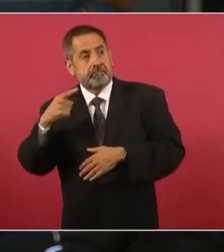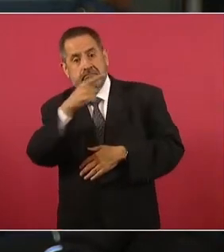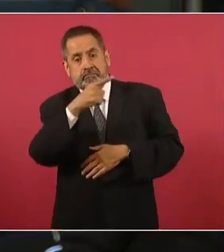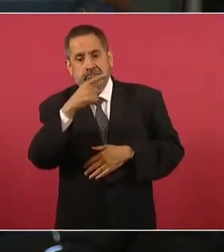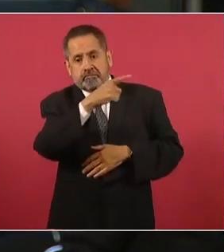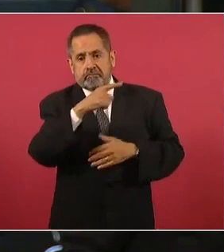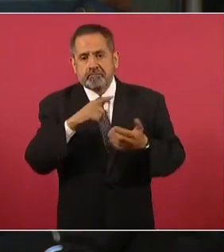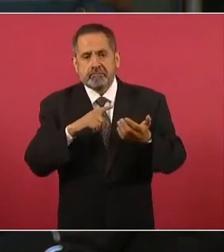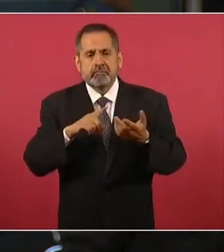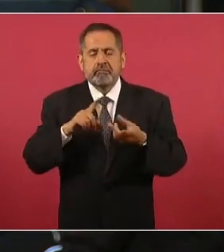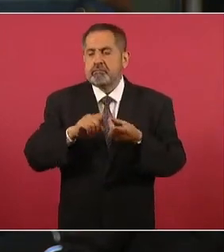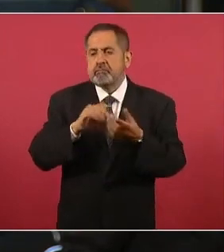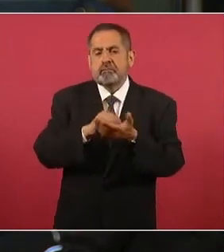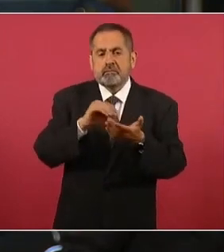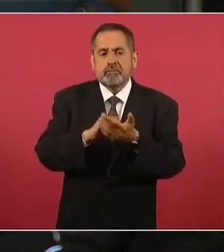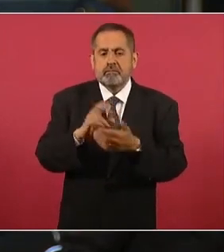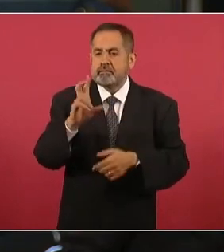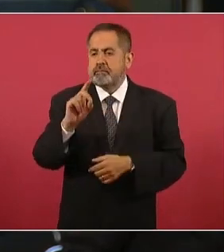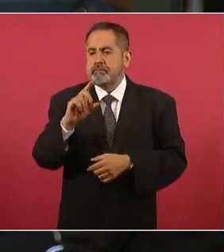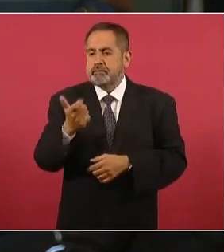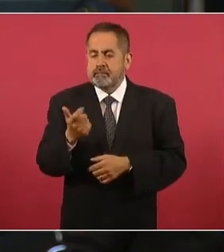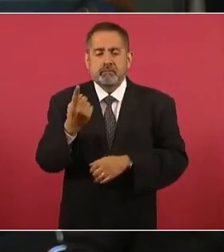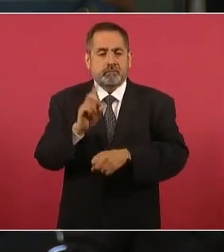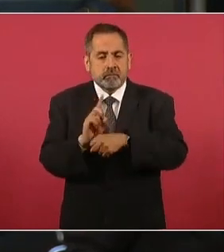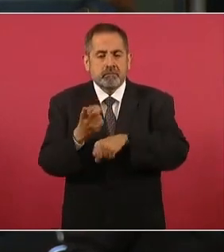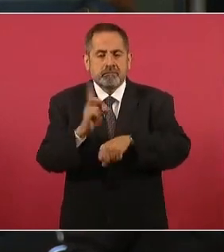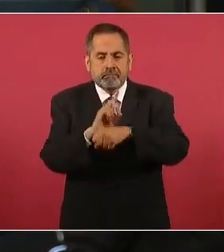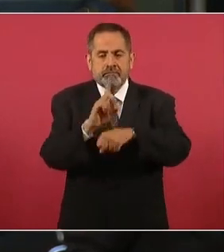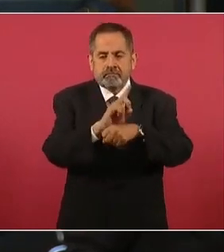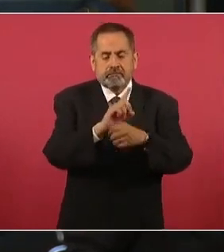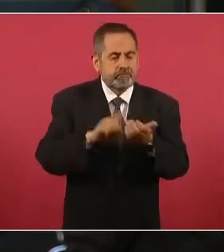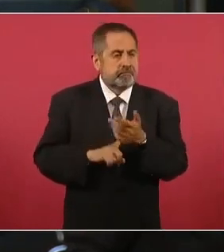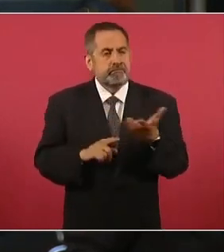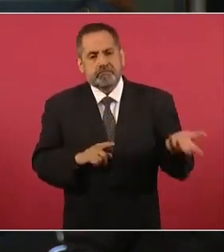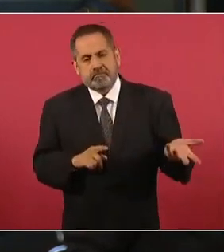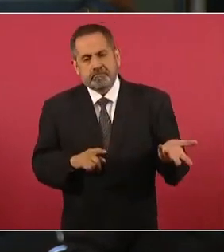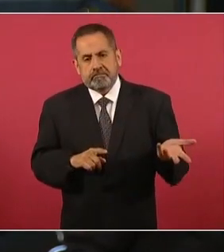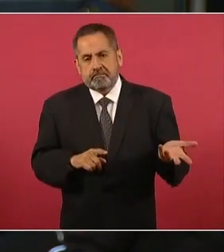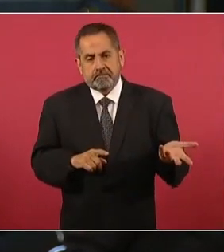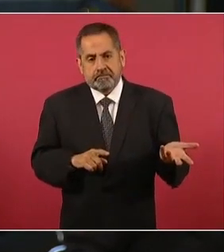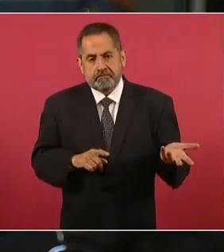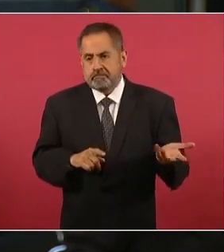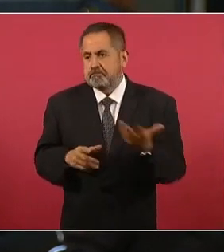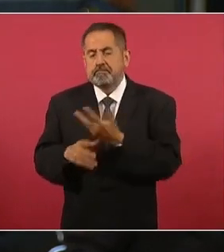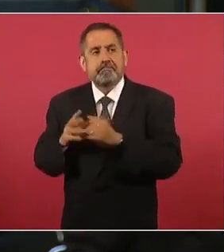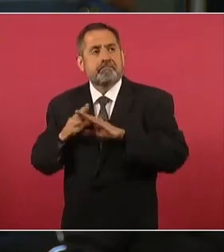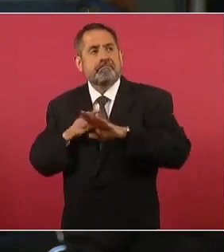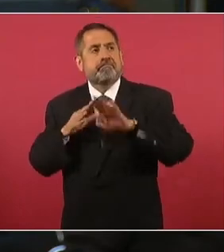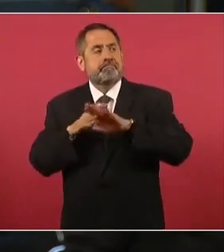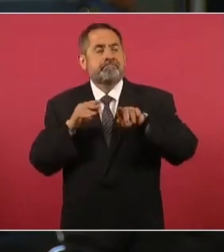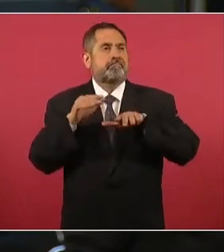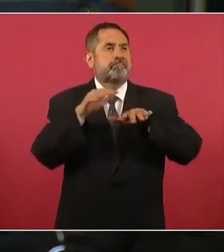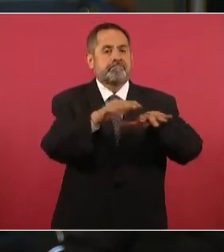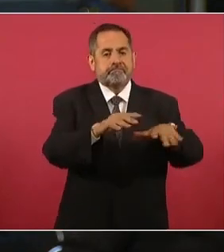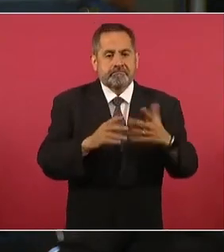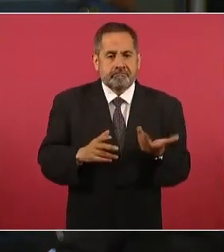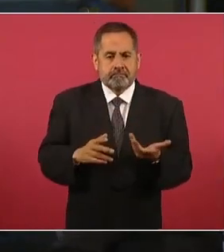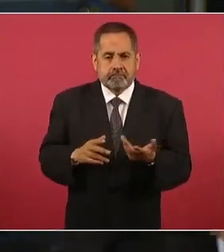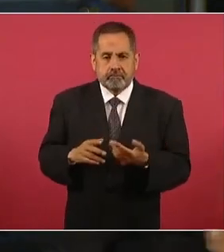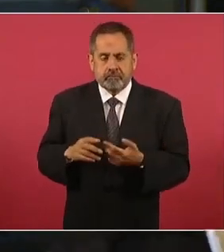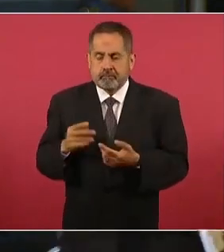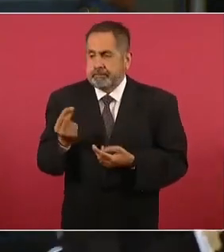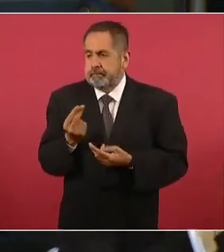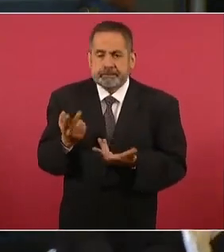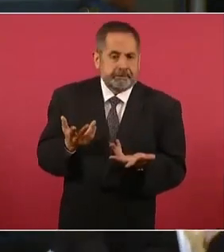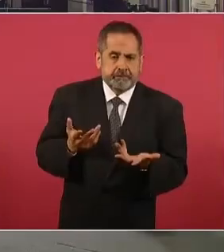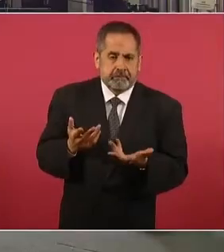30 pesos al día y desde ahí sigue saliendo la gente por necesidad y no por deseos,